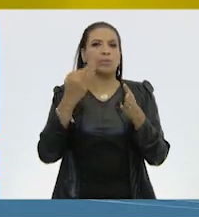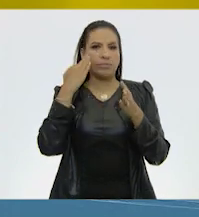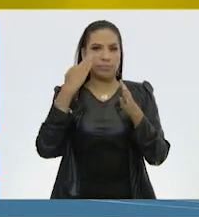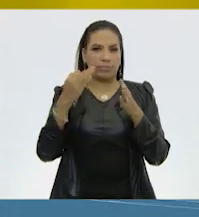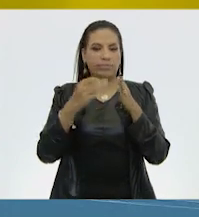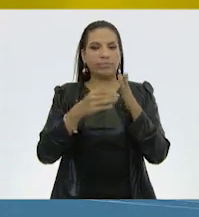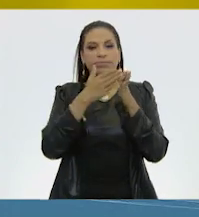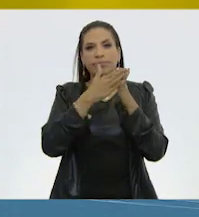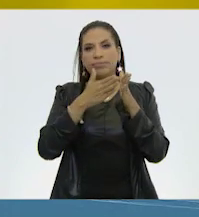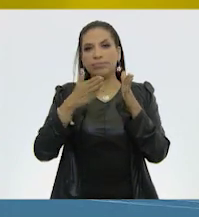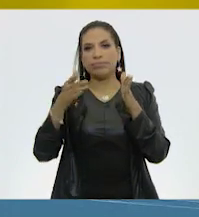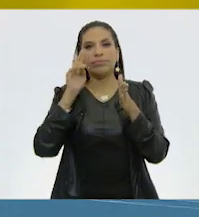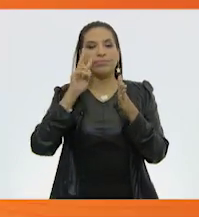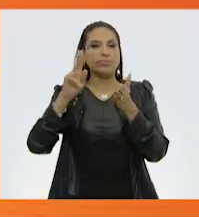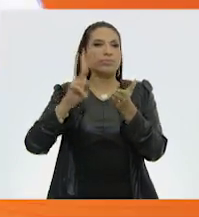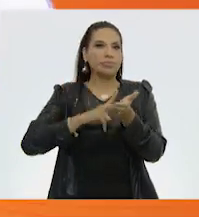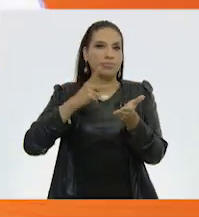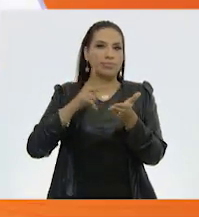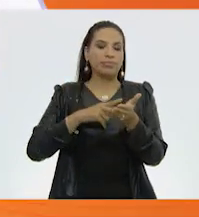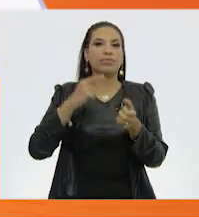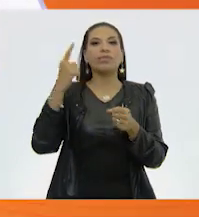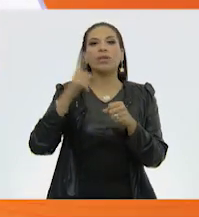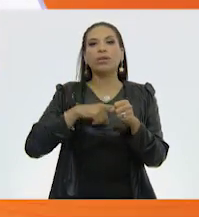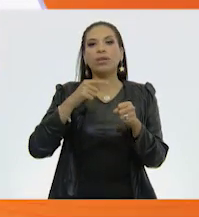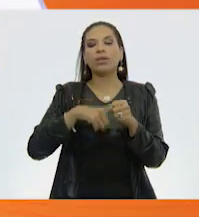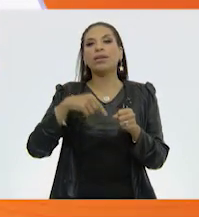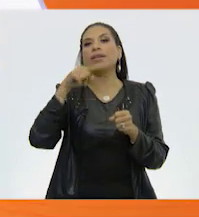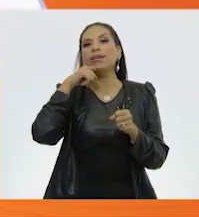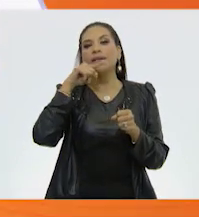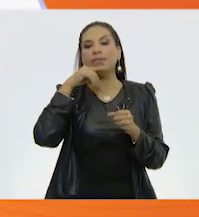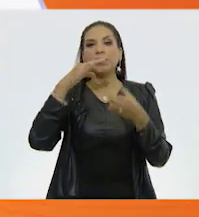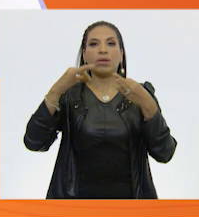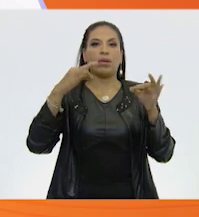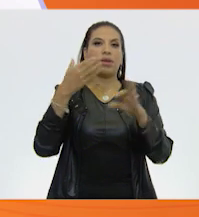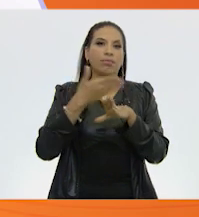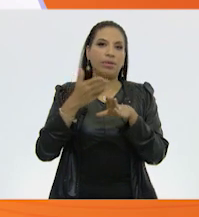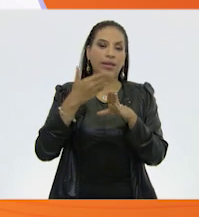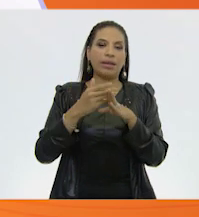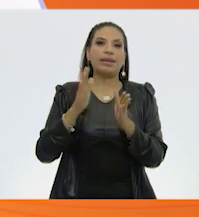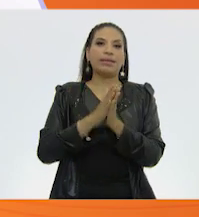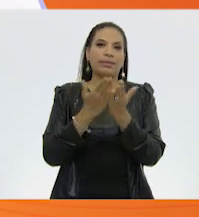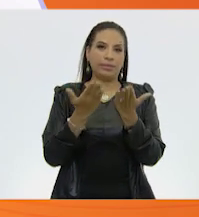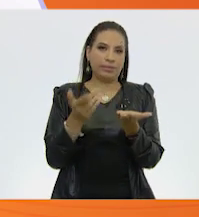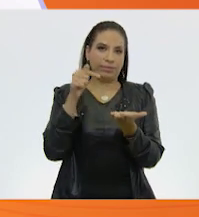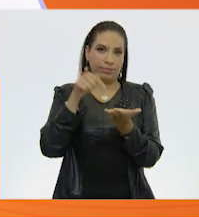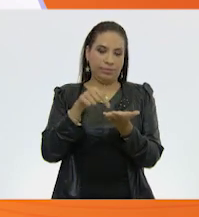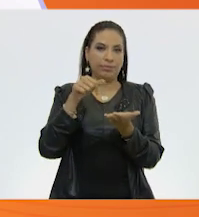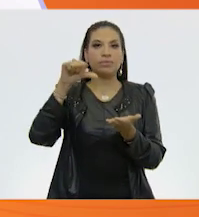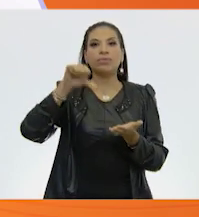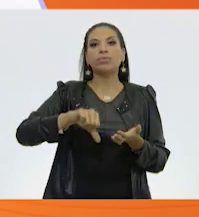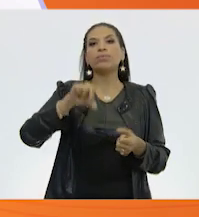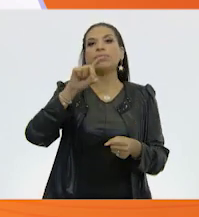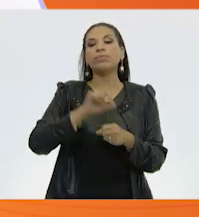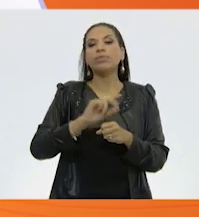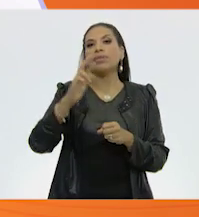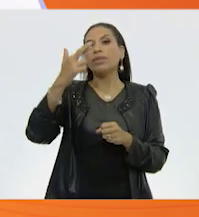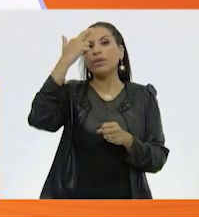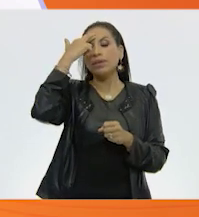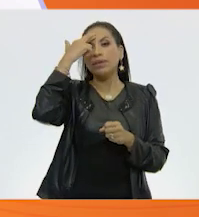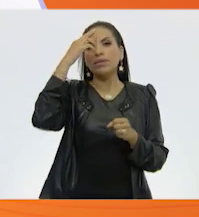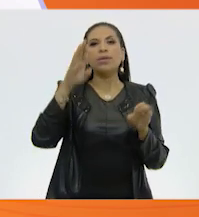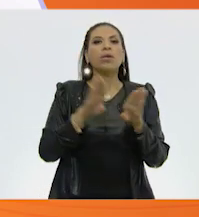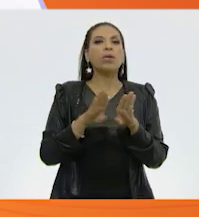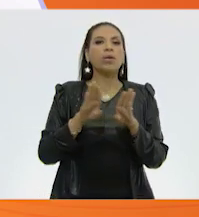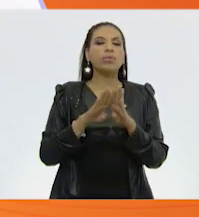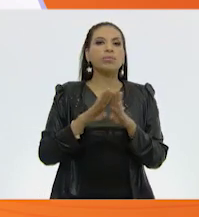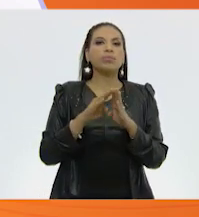durante estas clases de repaso. Colores, lápiz, hojas blancas y su libro de texto. El día de hoy recordaremos cómo